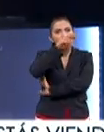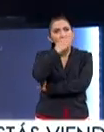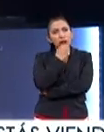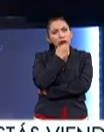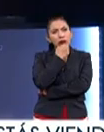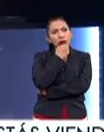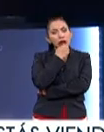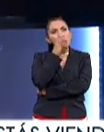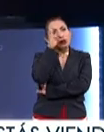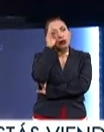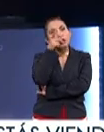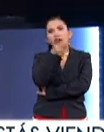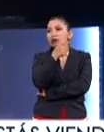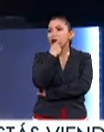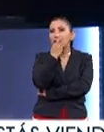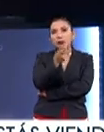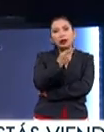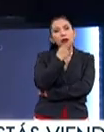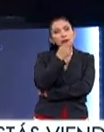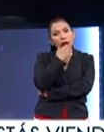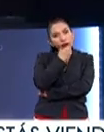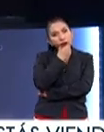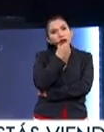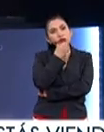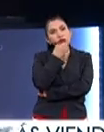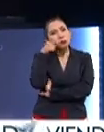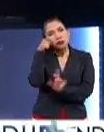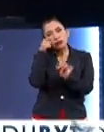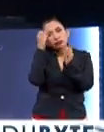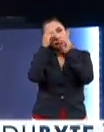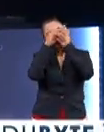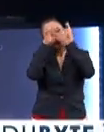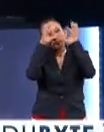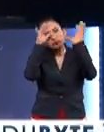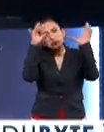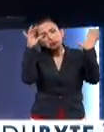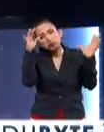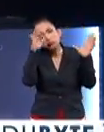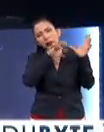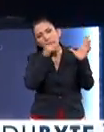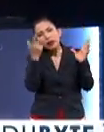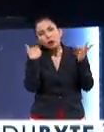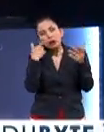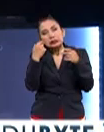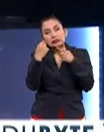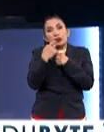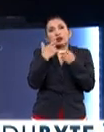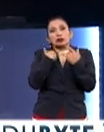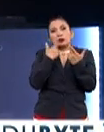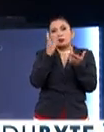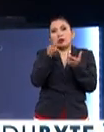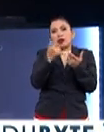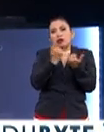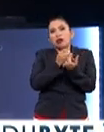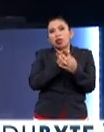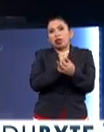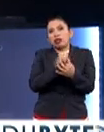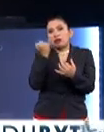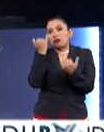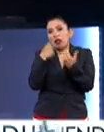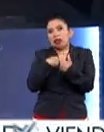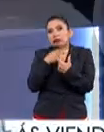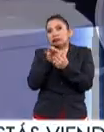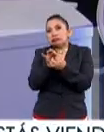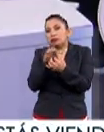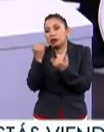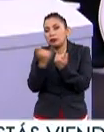observe y te reflexione y puedas entrar en su imaginación y en su mente y empezarle a golpear esas piezas que le corresponden